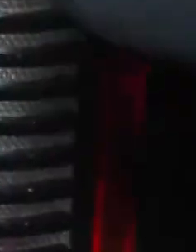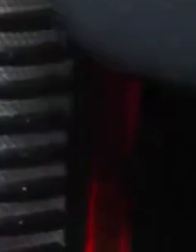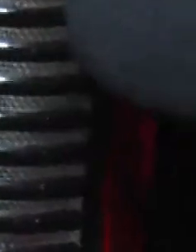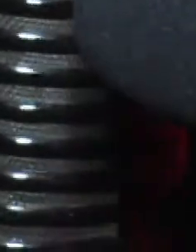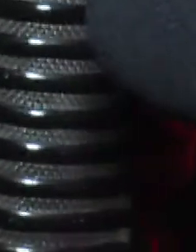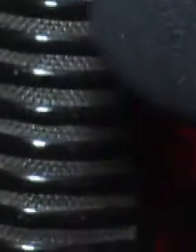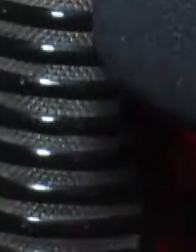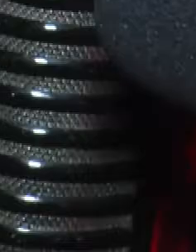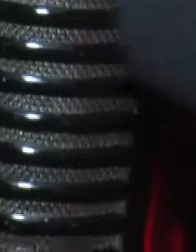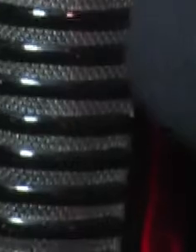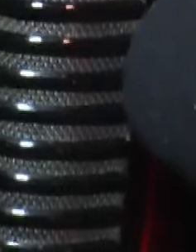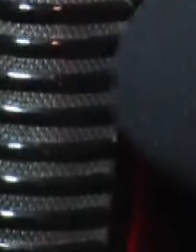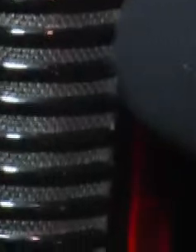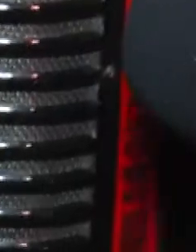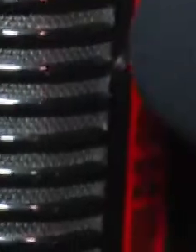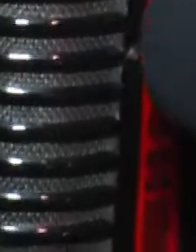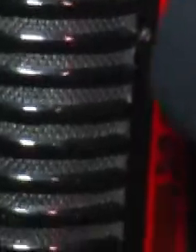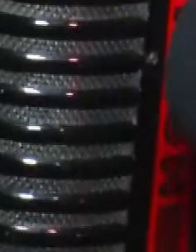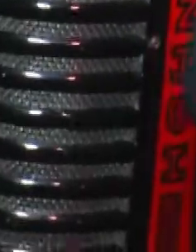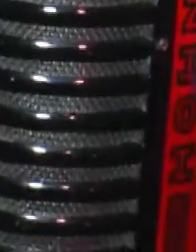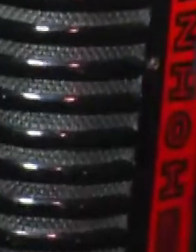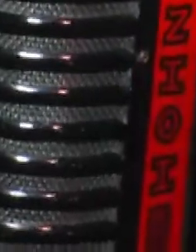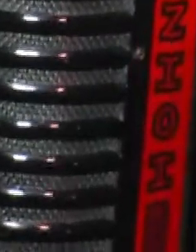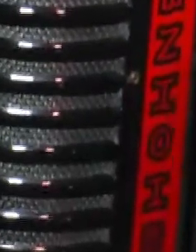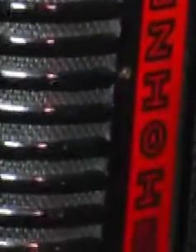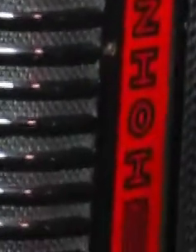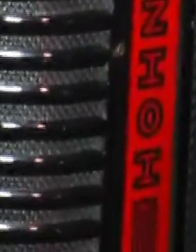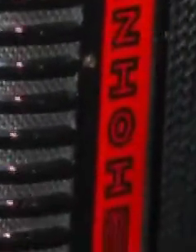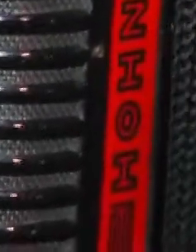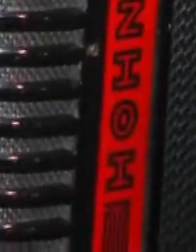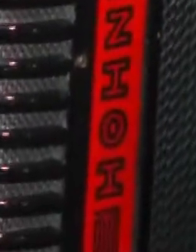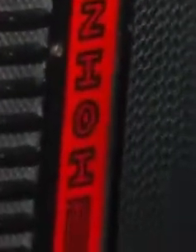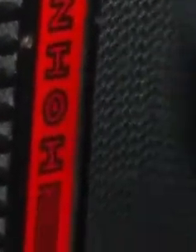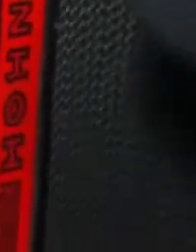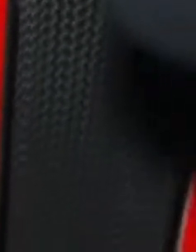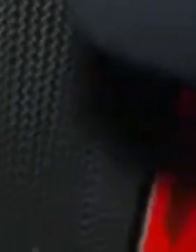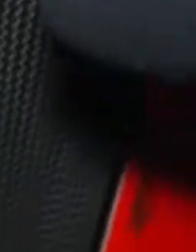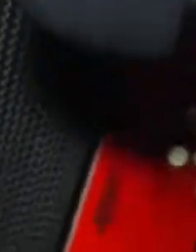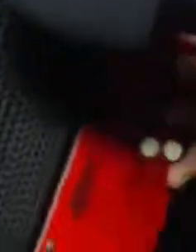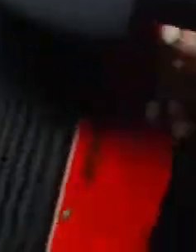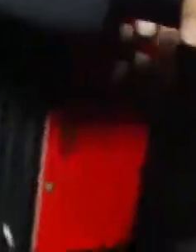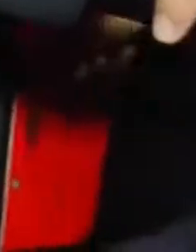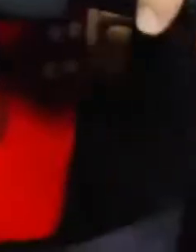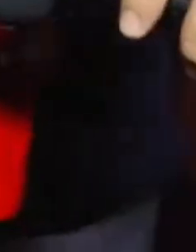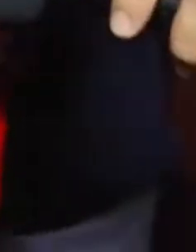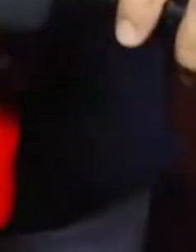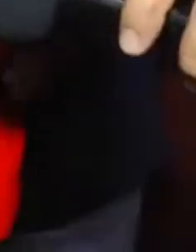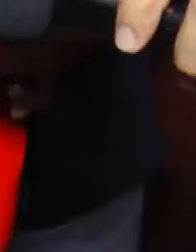¡Ja!